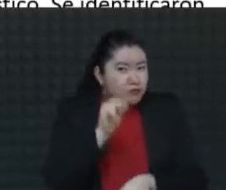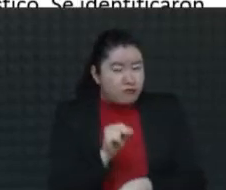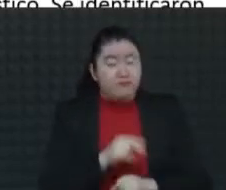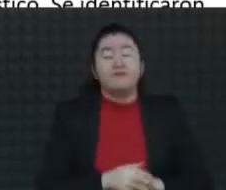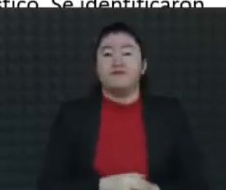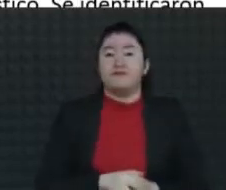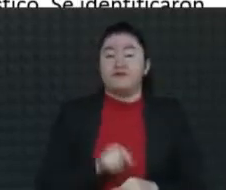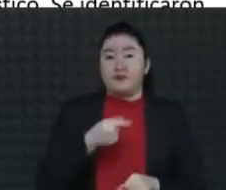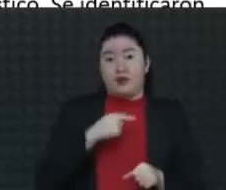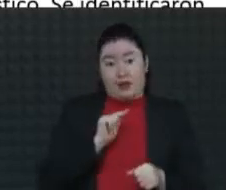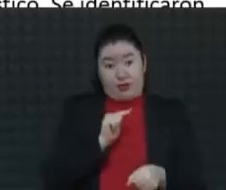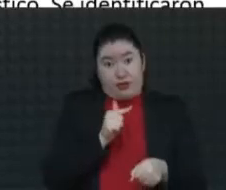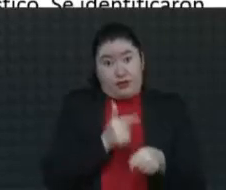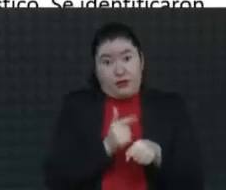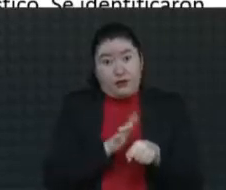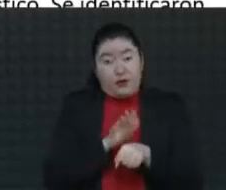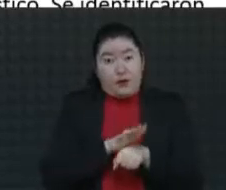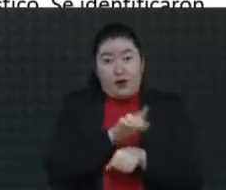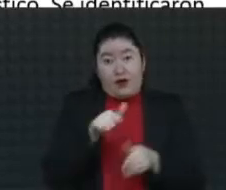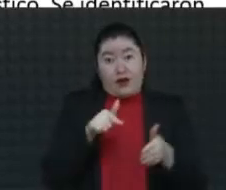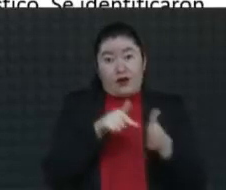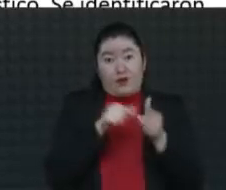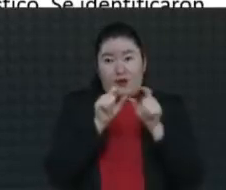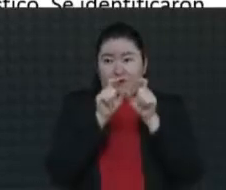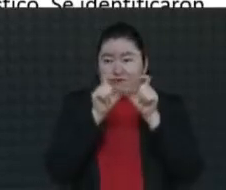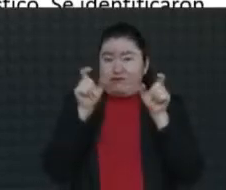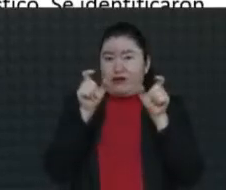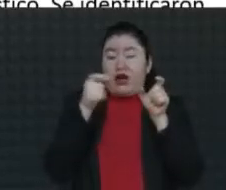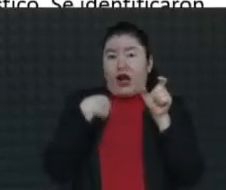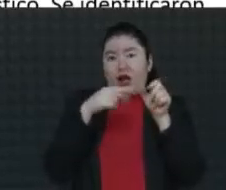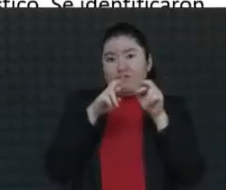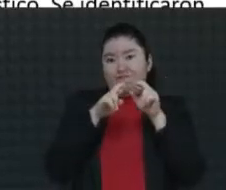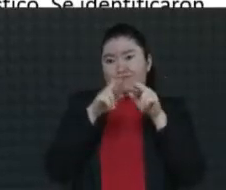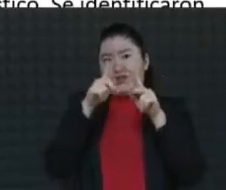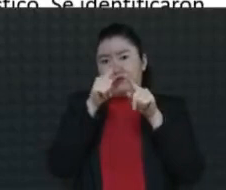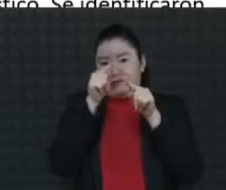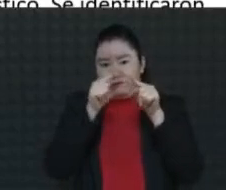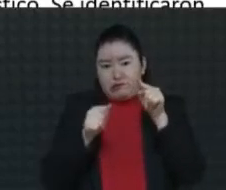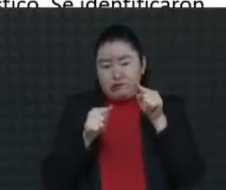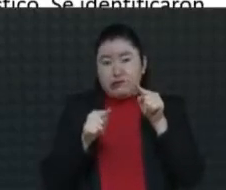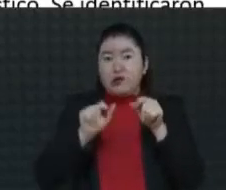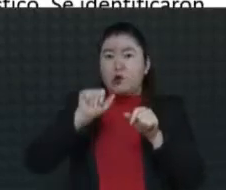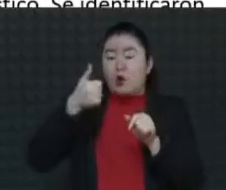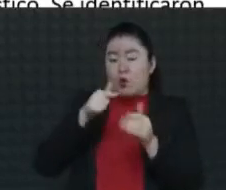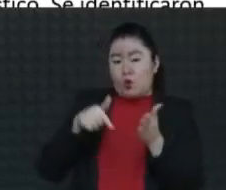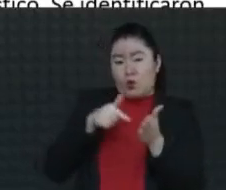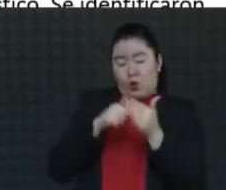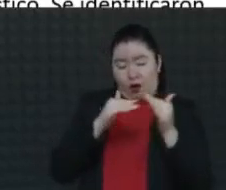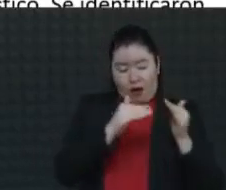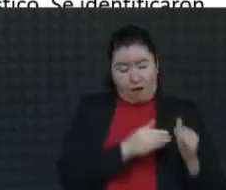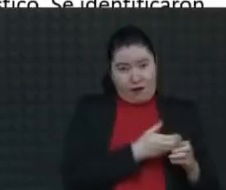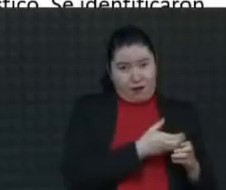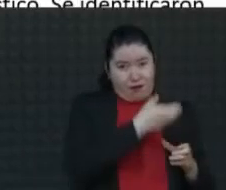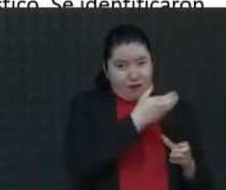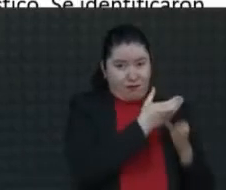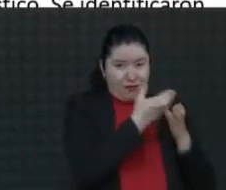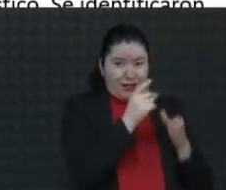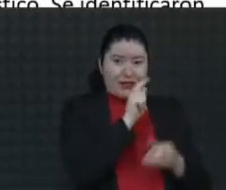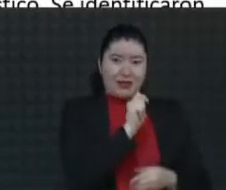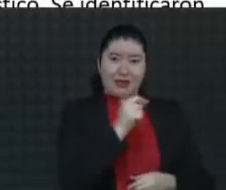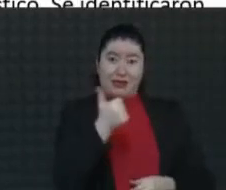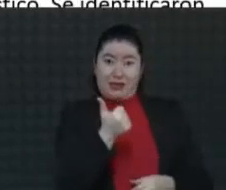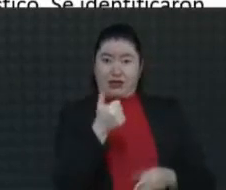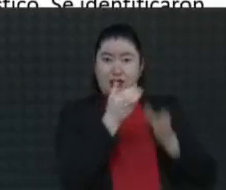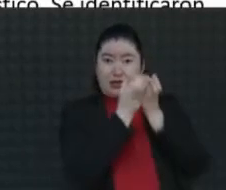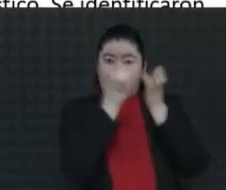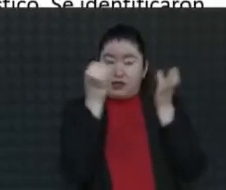una fractura en el cordón superior del marco transversal central, una fractura en el patín inferior de la viga T6, una fractura